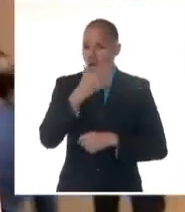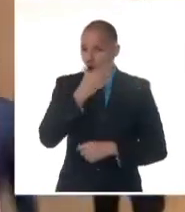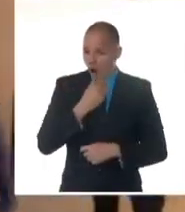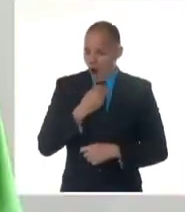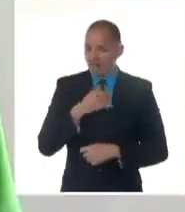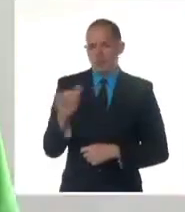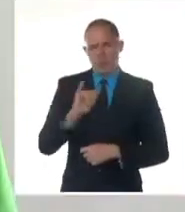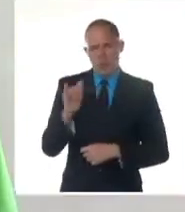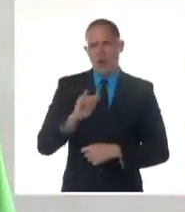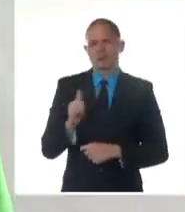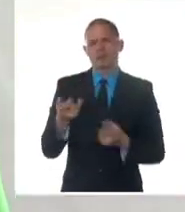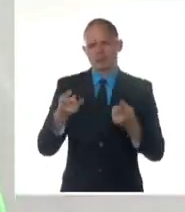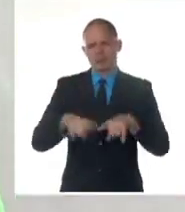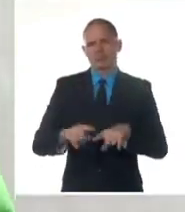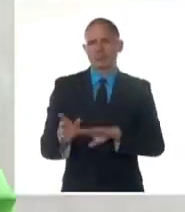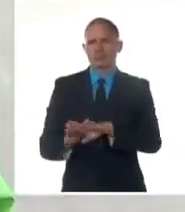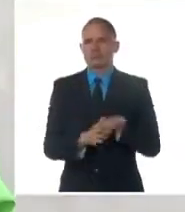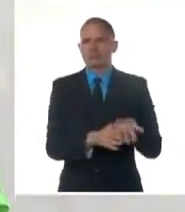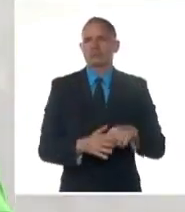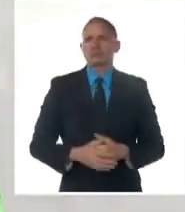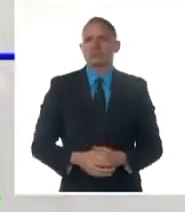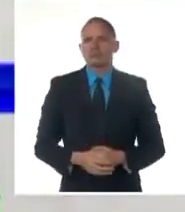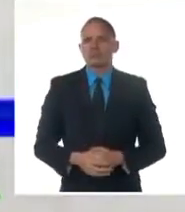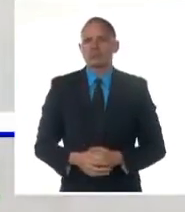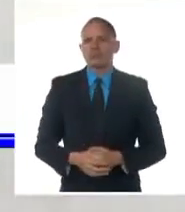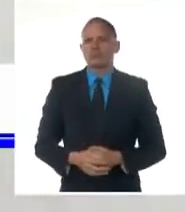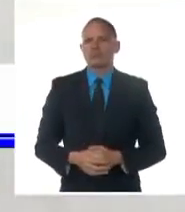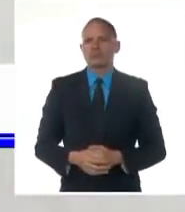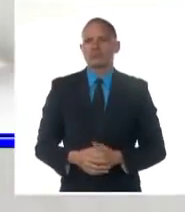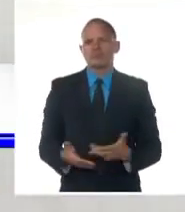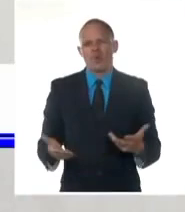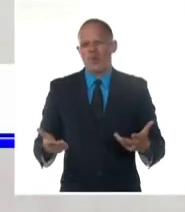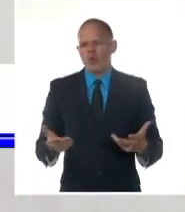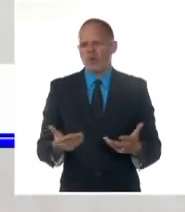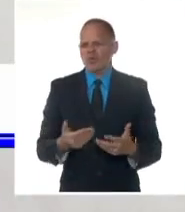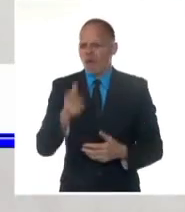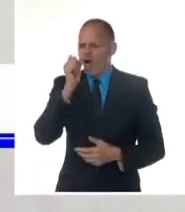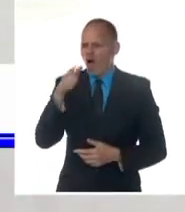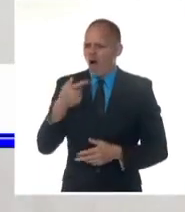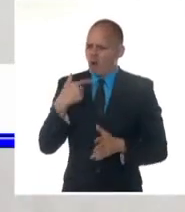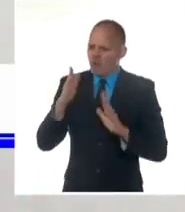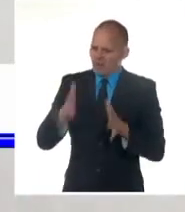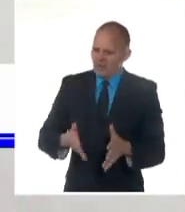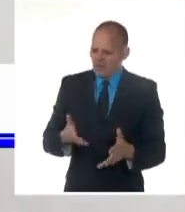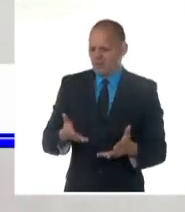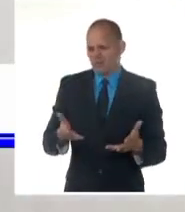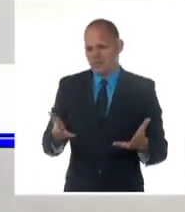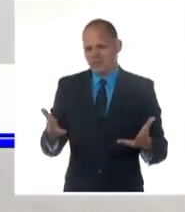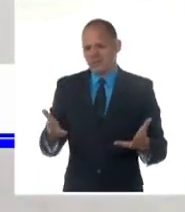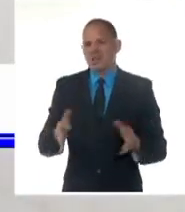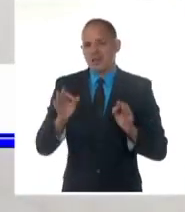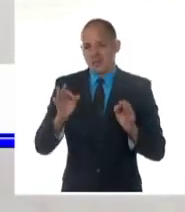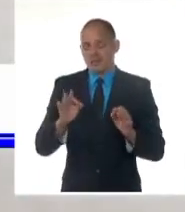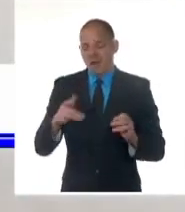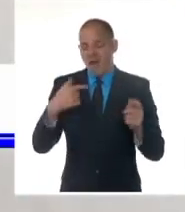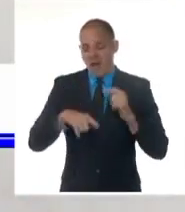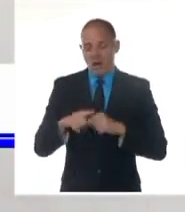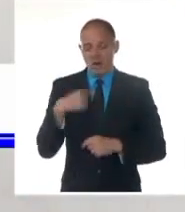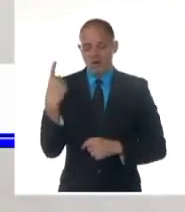nuevas generaciones. No, en realidad el fallecimiento de Pacheco es una pérdida irreparable para la narración